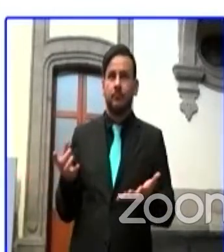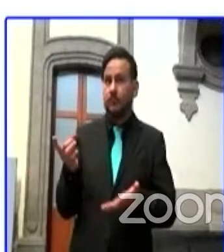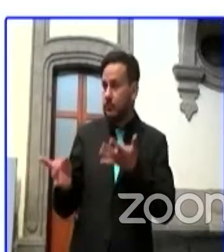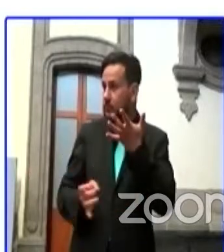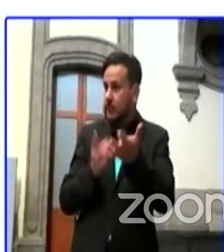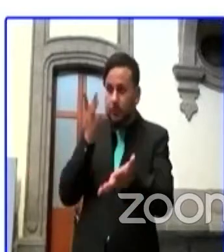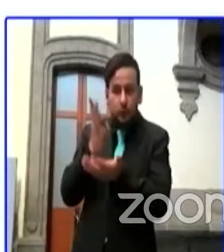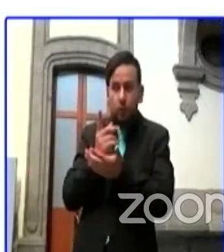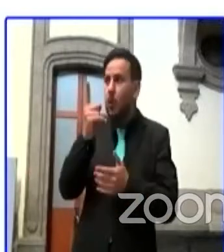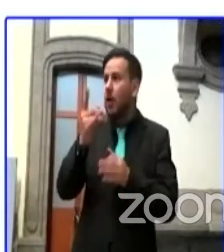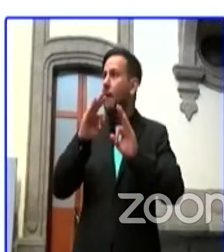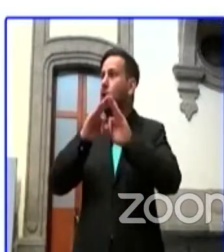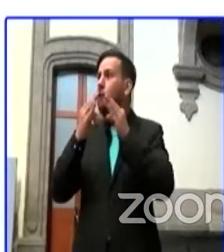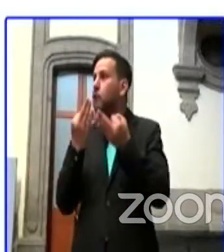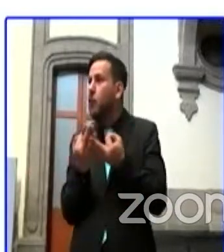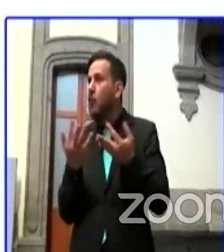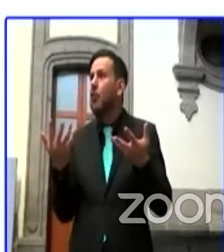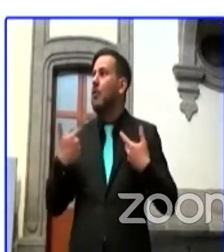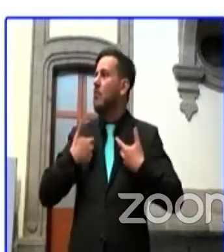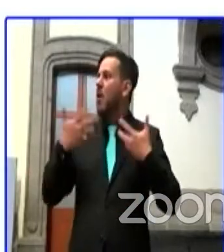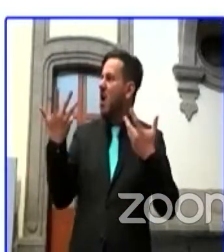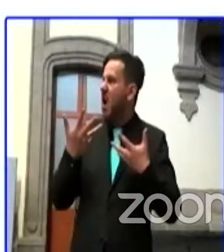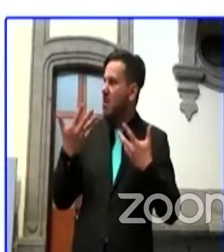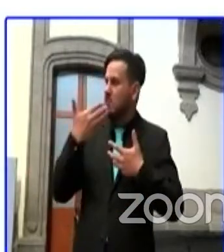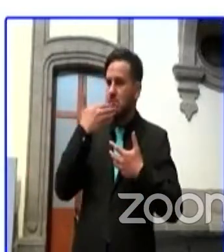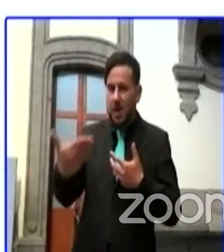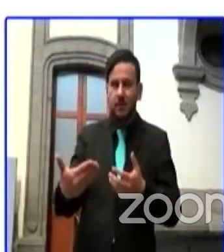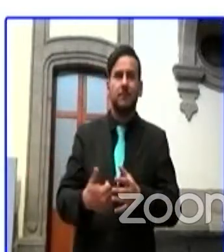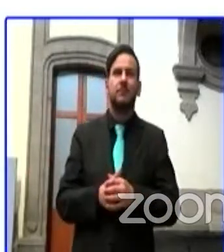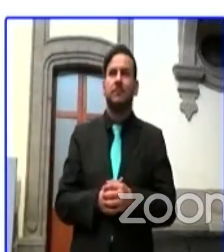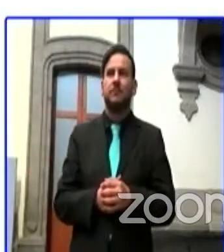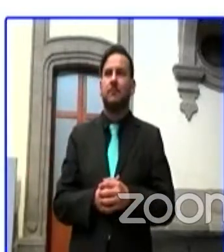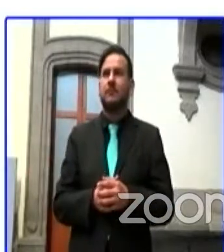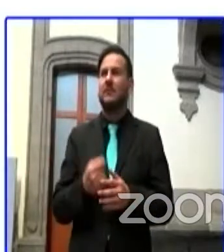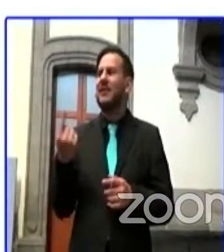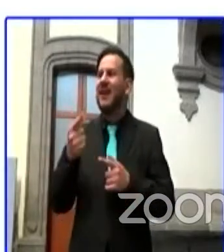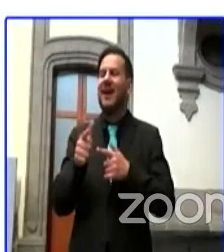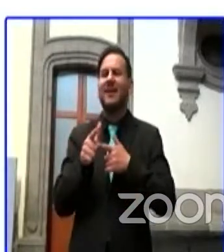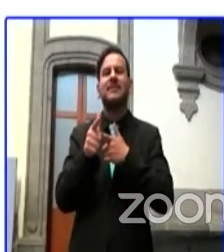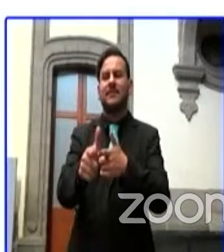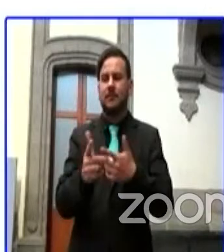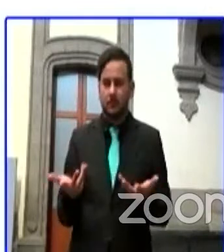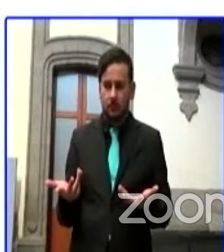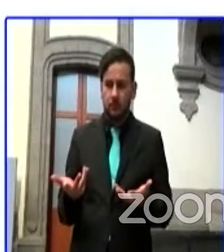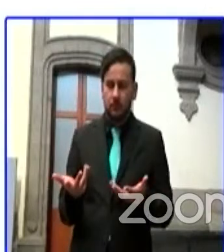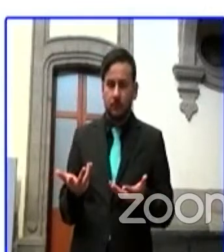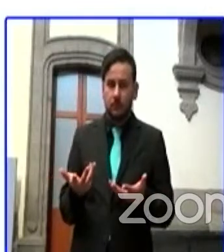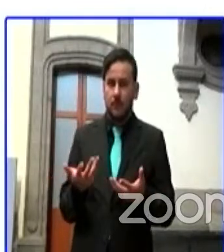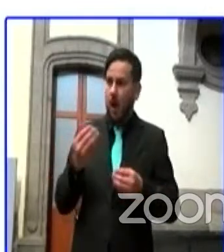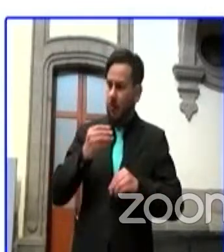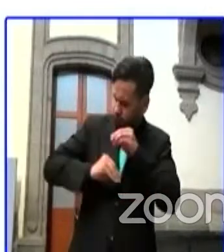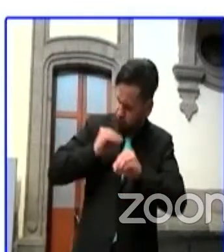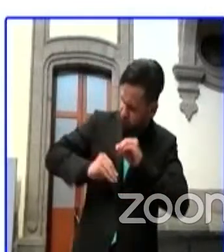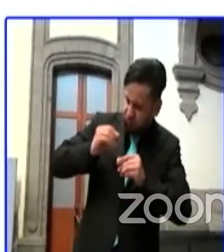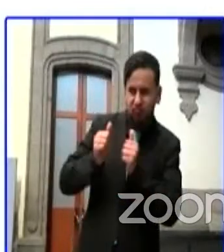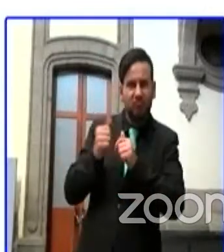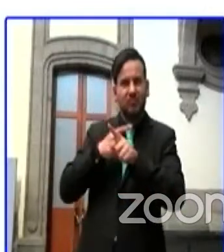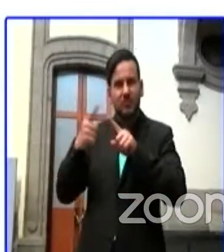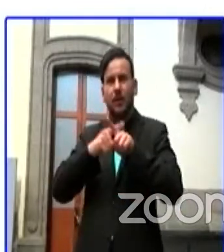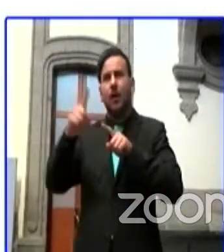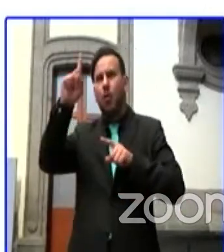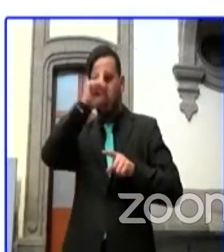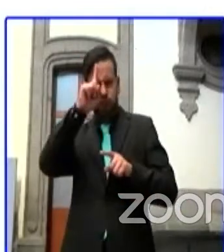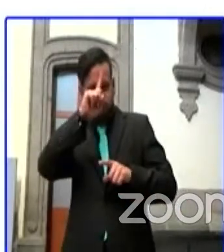forma viable de hacerlo posible. ¿Y qué siguió? Bueno, siguió la elaboración a través de la Consejería